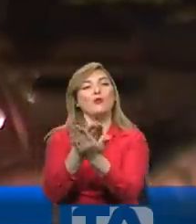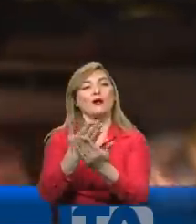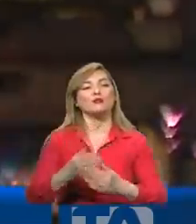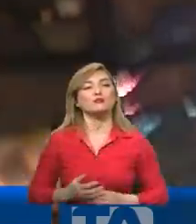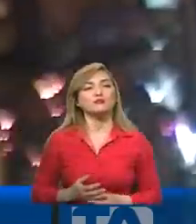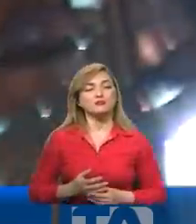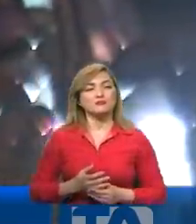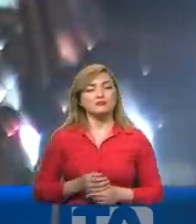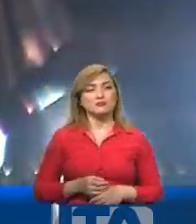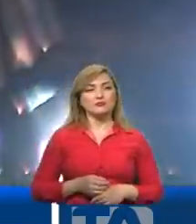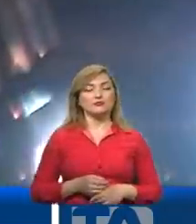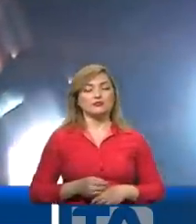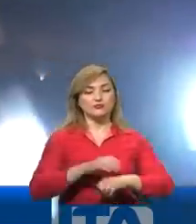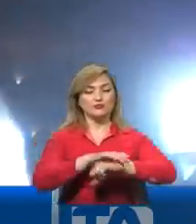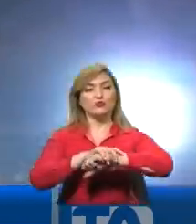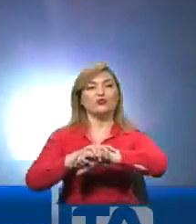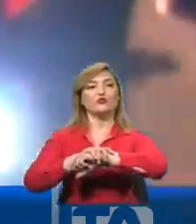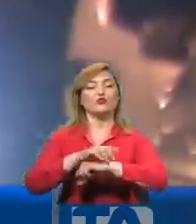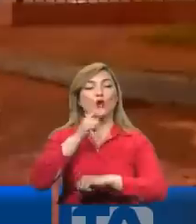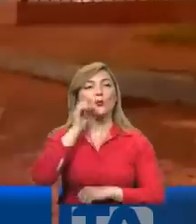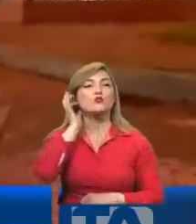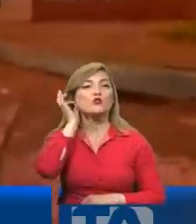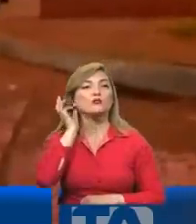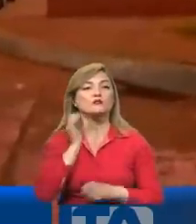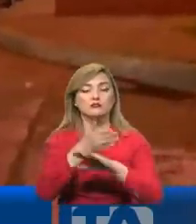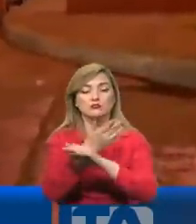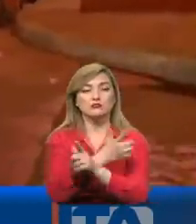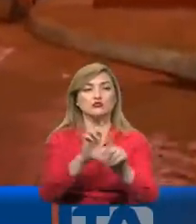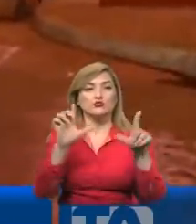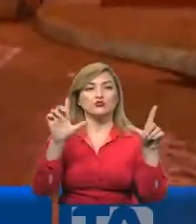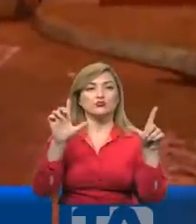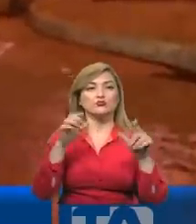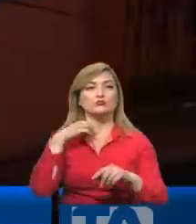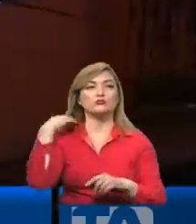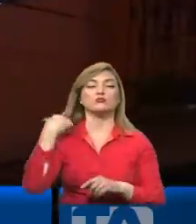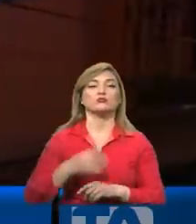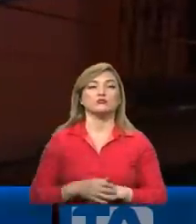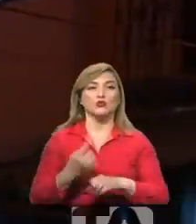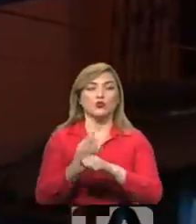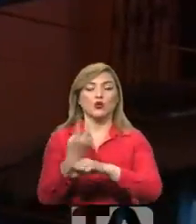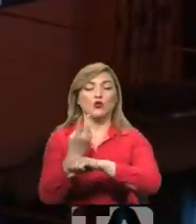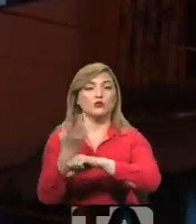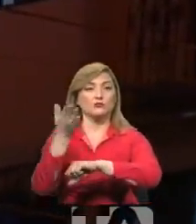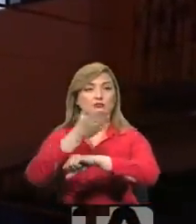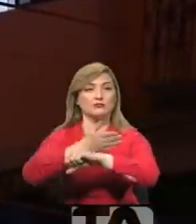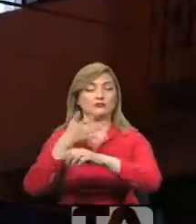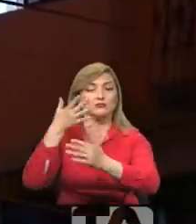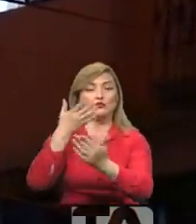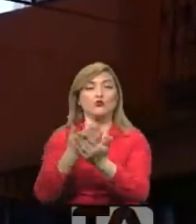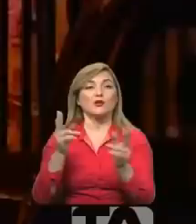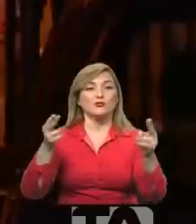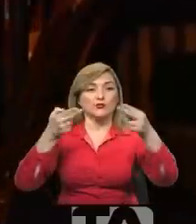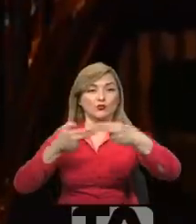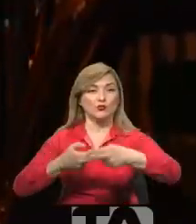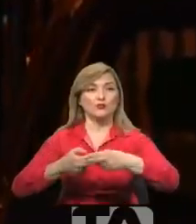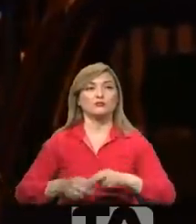contra. Junto al indio fue detenida una pareja que quedó en libertad tras demostrarse que ellos horas antes habían llegado al departamento que fue